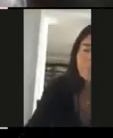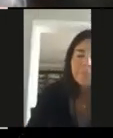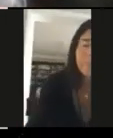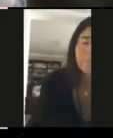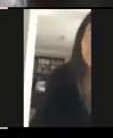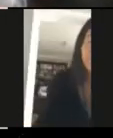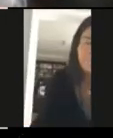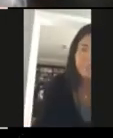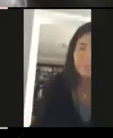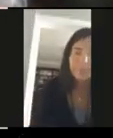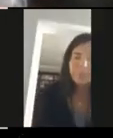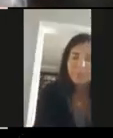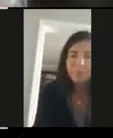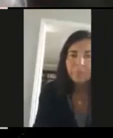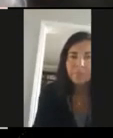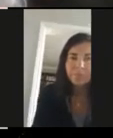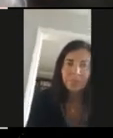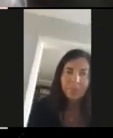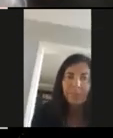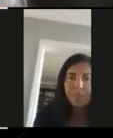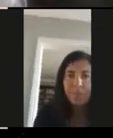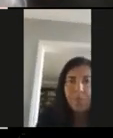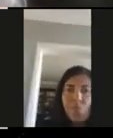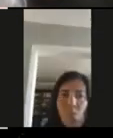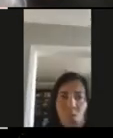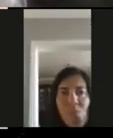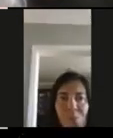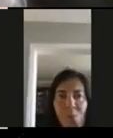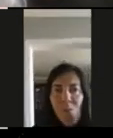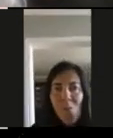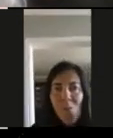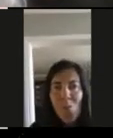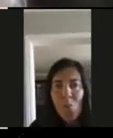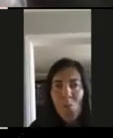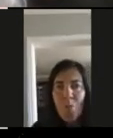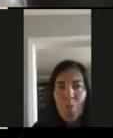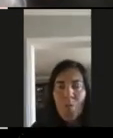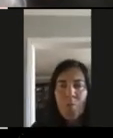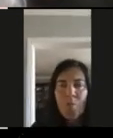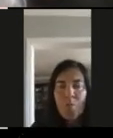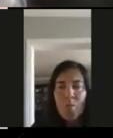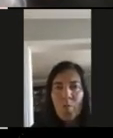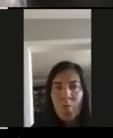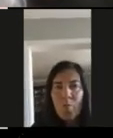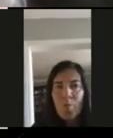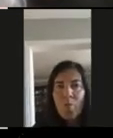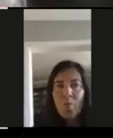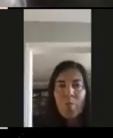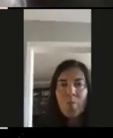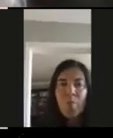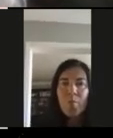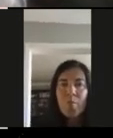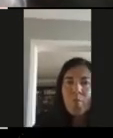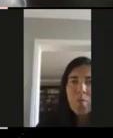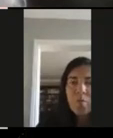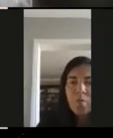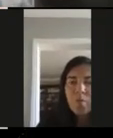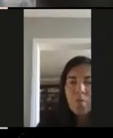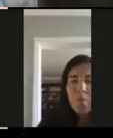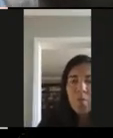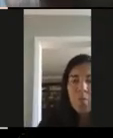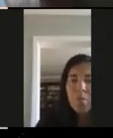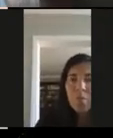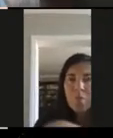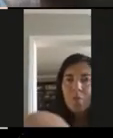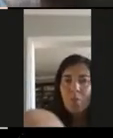describe ingeniero será peña y cátedra porque abrevaban allí numerosos intelectuales miren